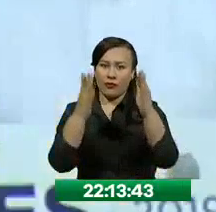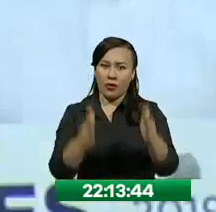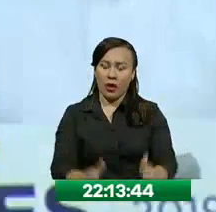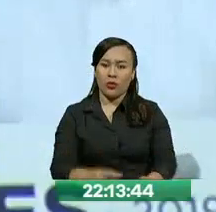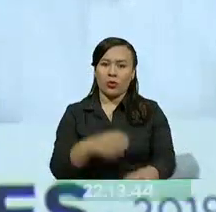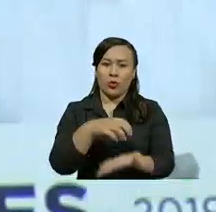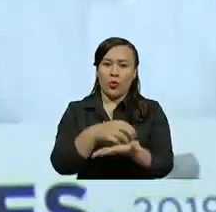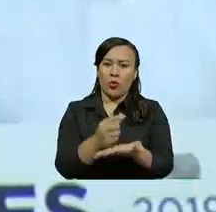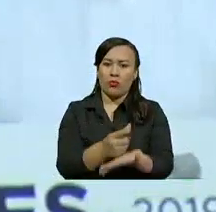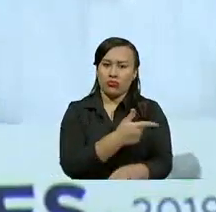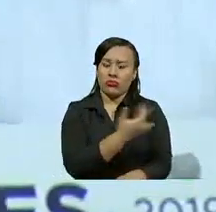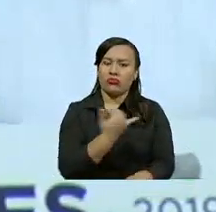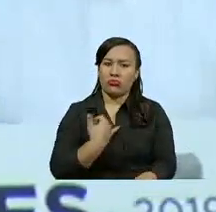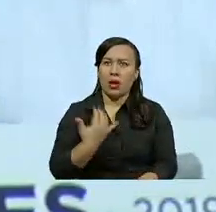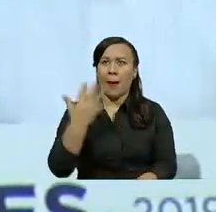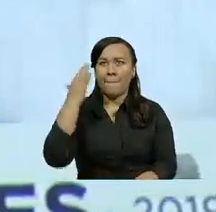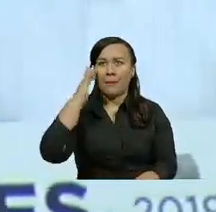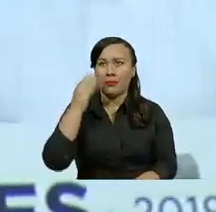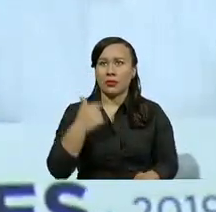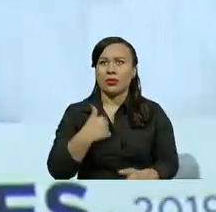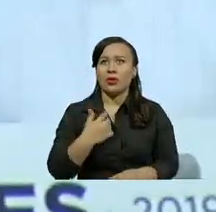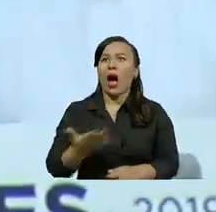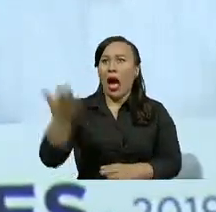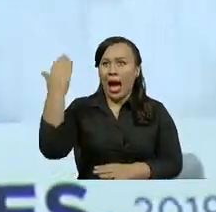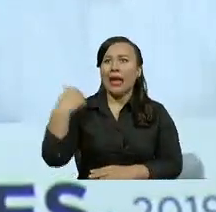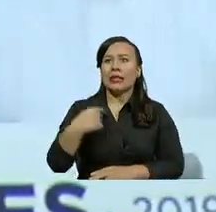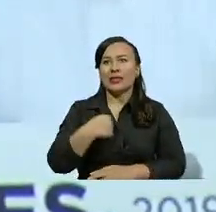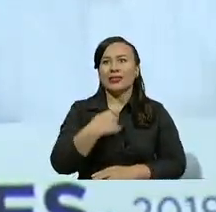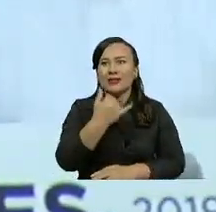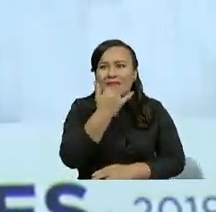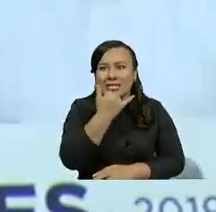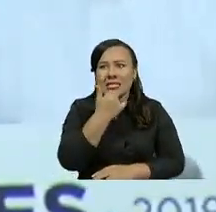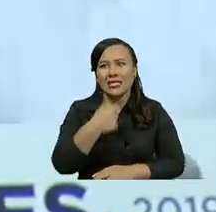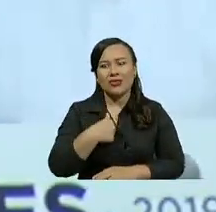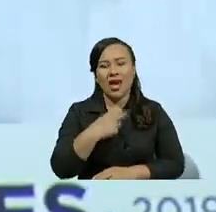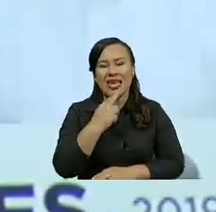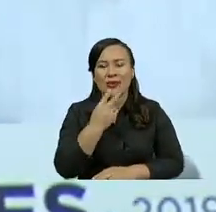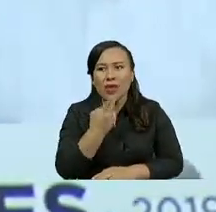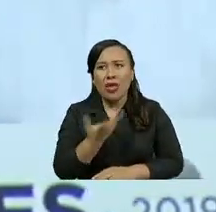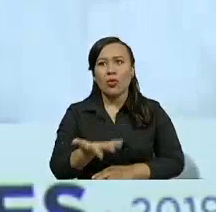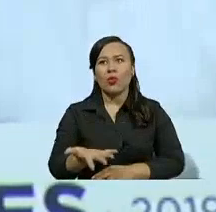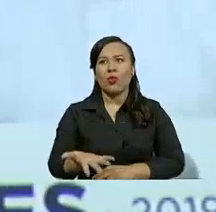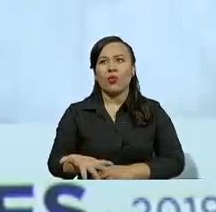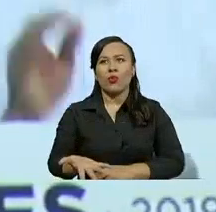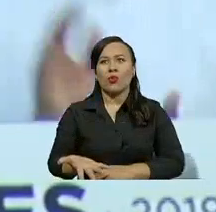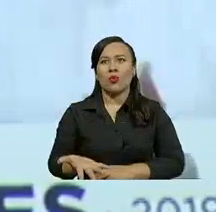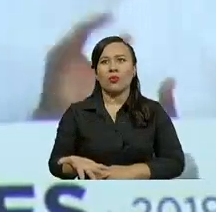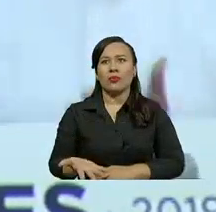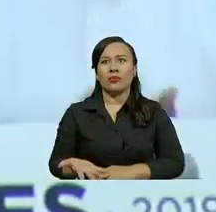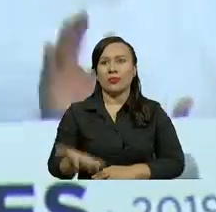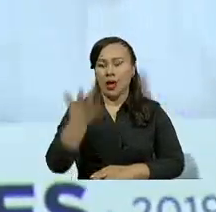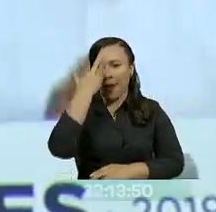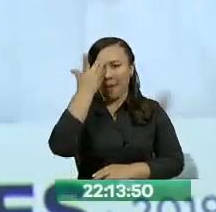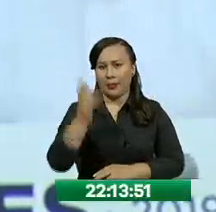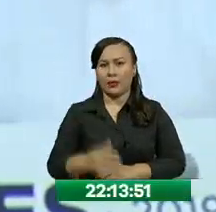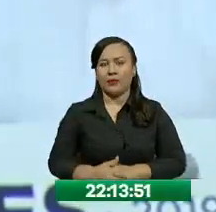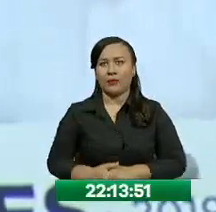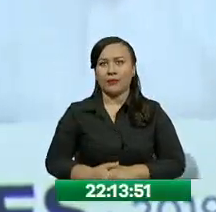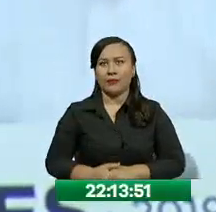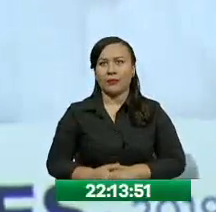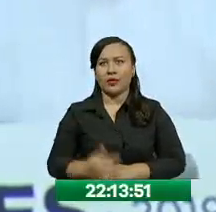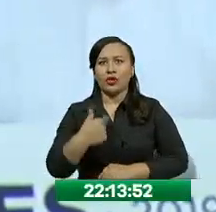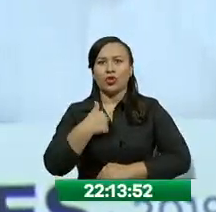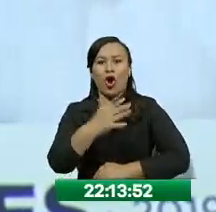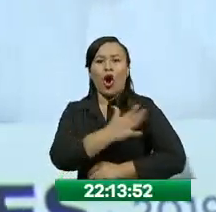aliados. ¿Qué me equivoqué? Sí, señores, me equivoqué. Al vincular y confiar